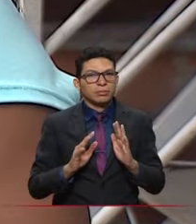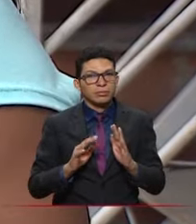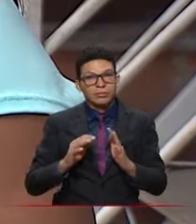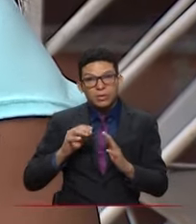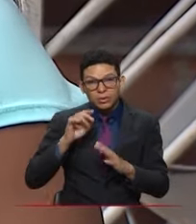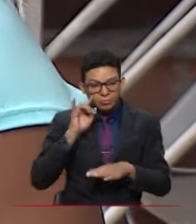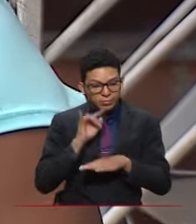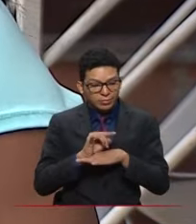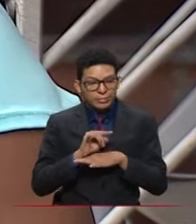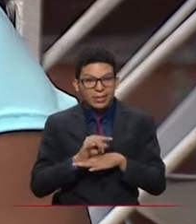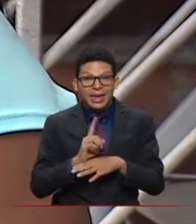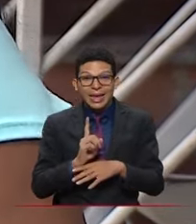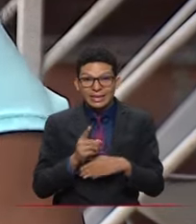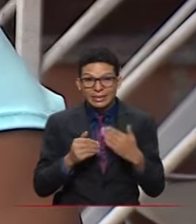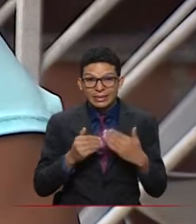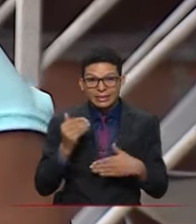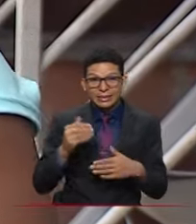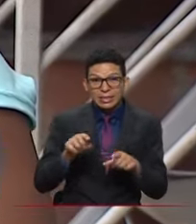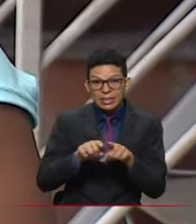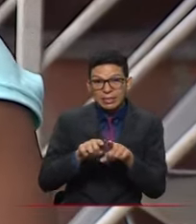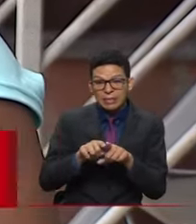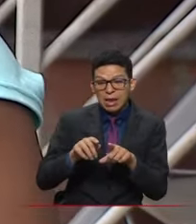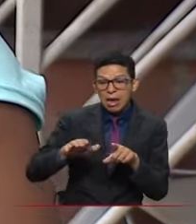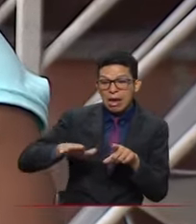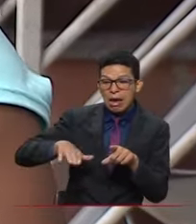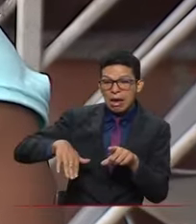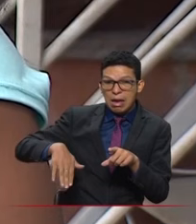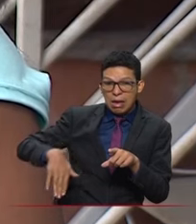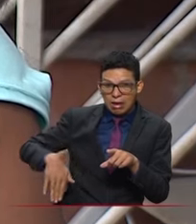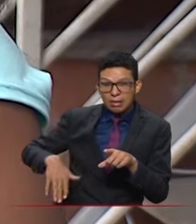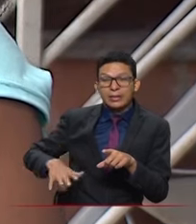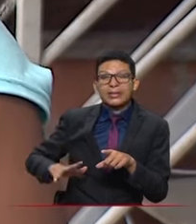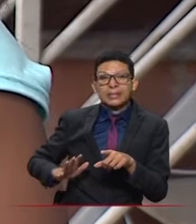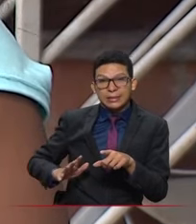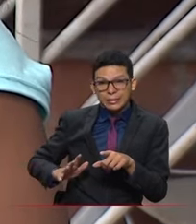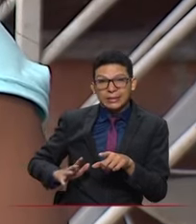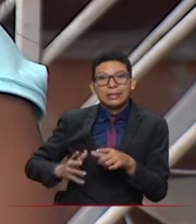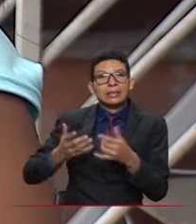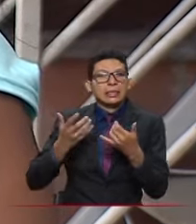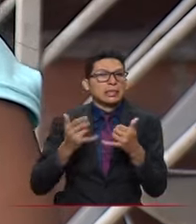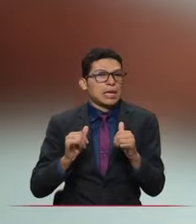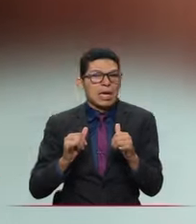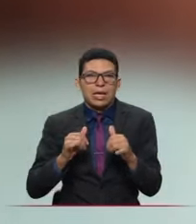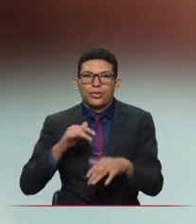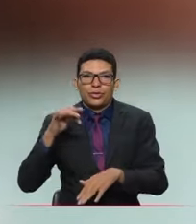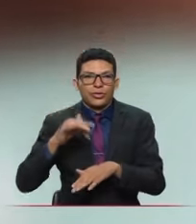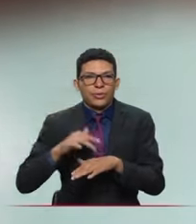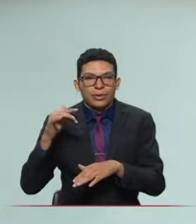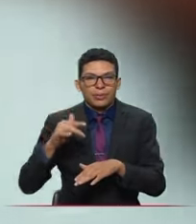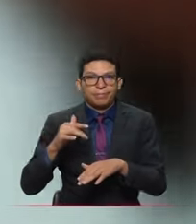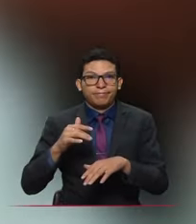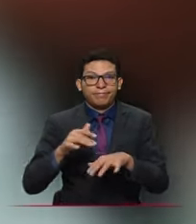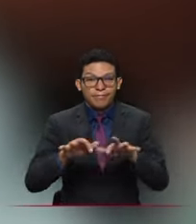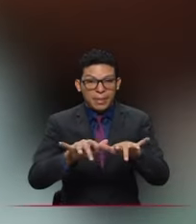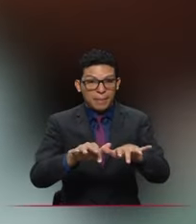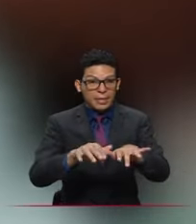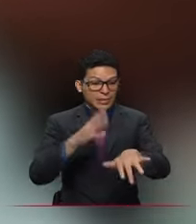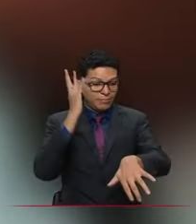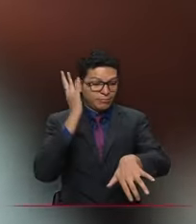resulta que desde ahí mi hermana empezó a echar para atrás y ya le tuvieron que amputar la